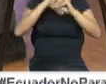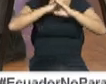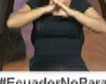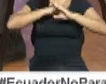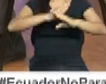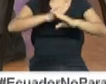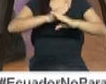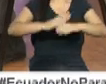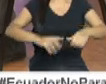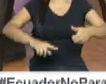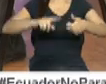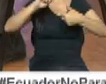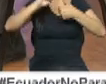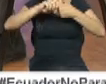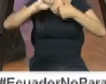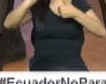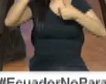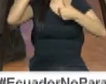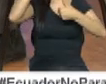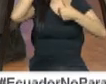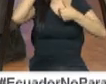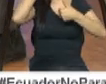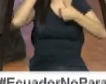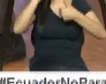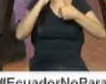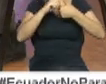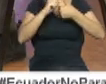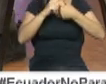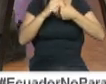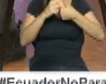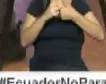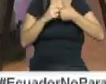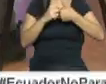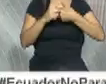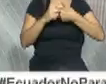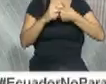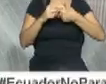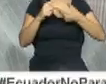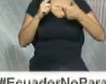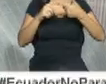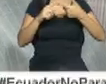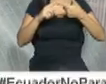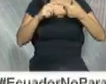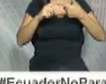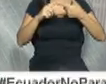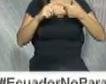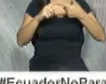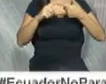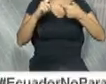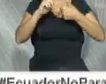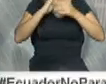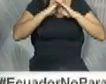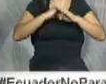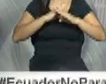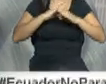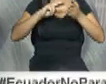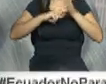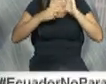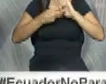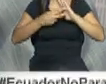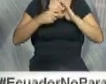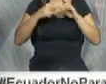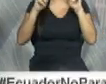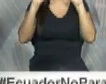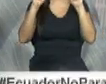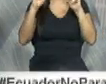gobierno, pueblo y ejército. Uh-huh. La defensa, como ya lo manifestó Daniel, no es un tema militar únicamente, ¿no? En la